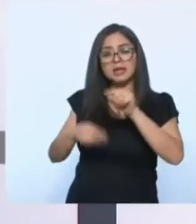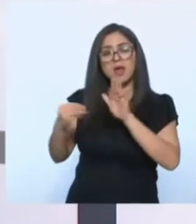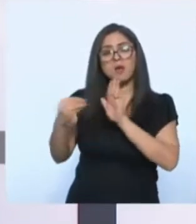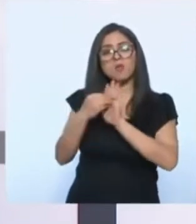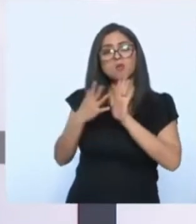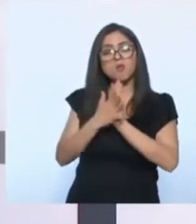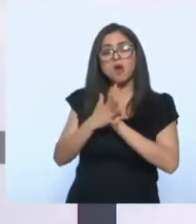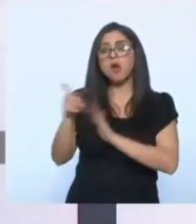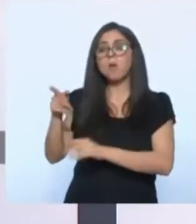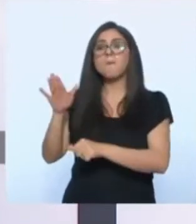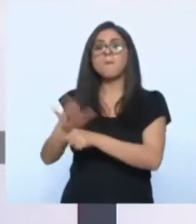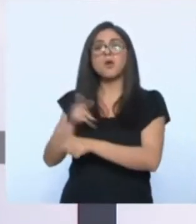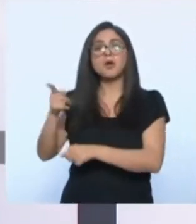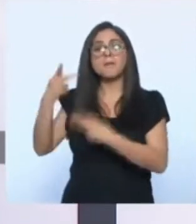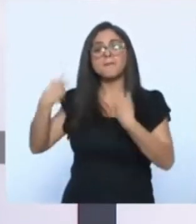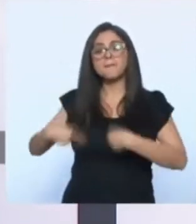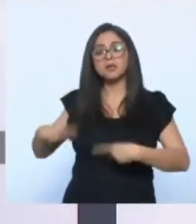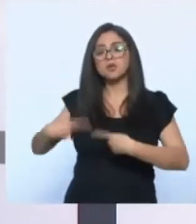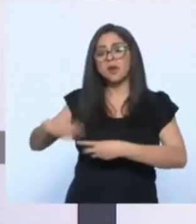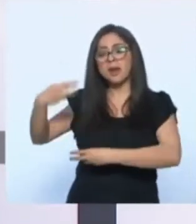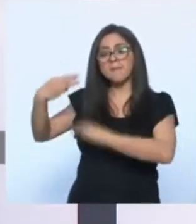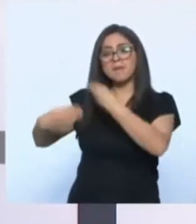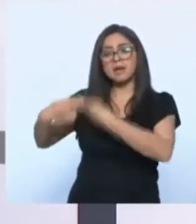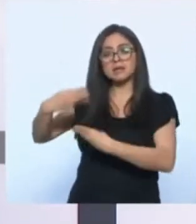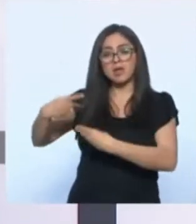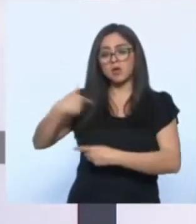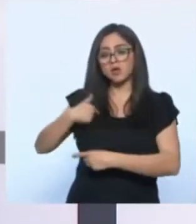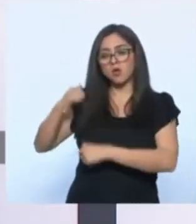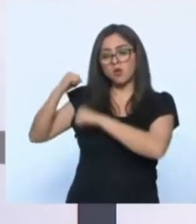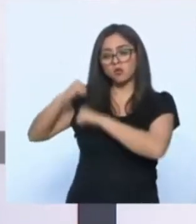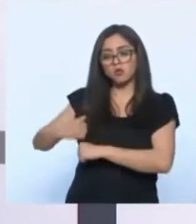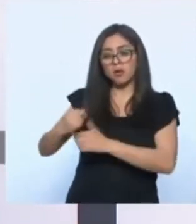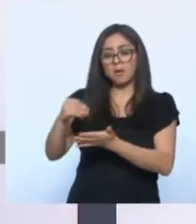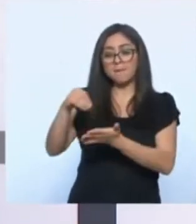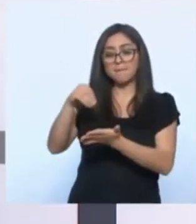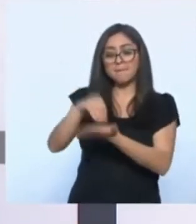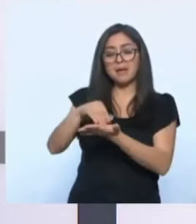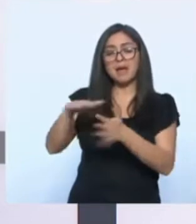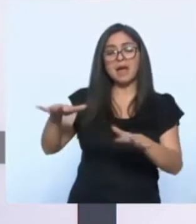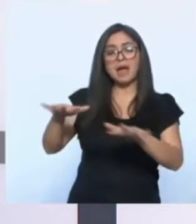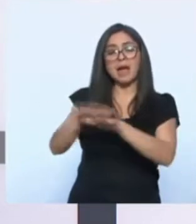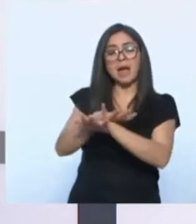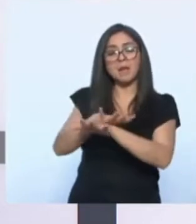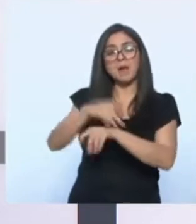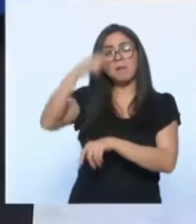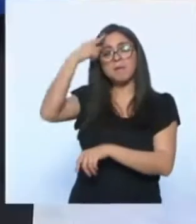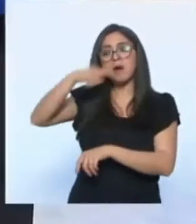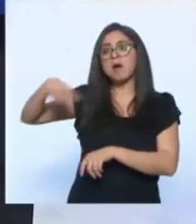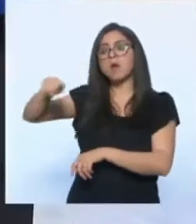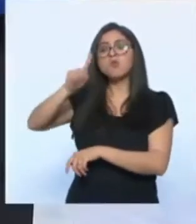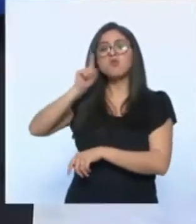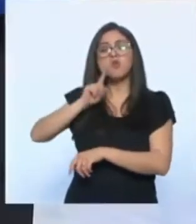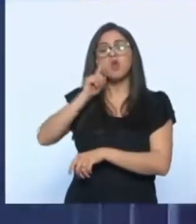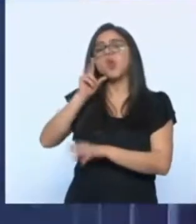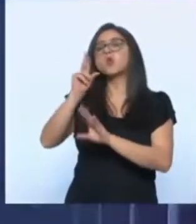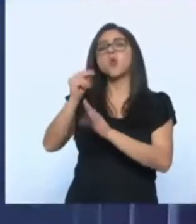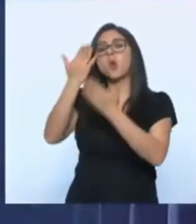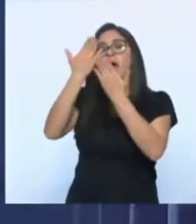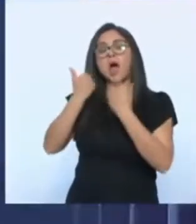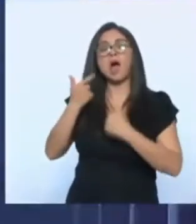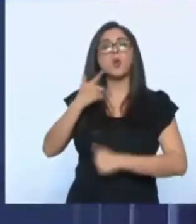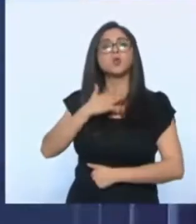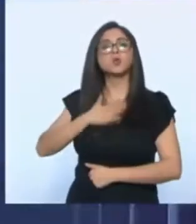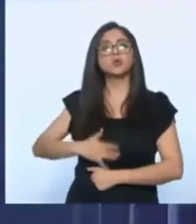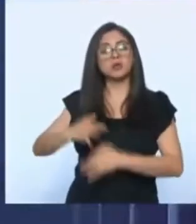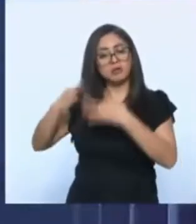que tienen para impedir que las mujeres tengamos acceso a la justicia real. Sí, muchos jueces lo que determinan es un asesinato,